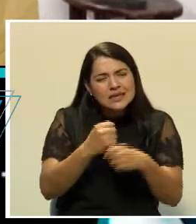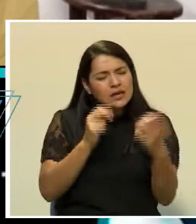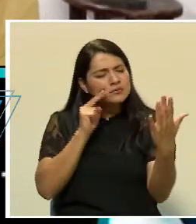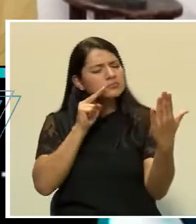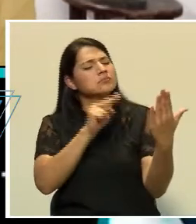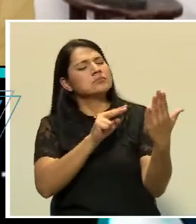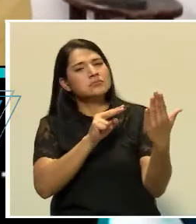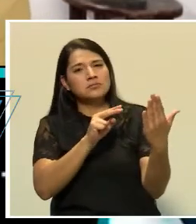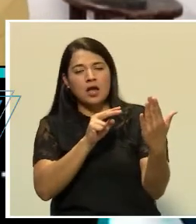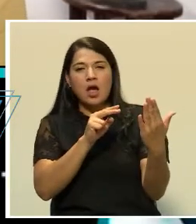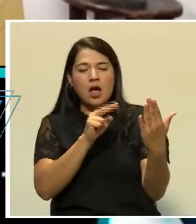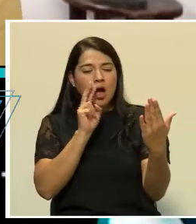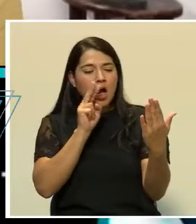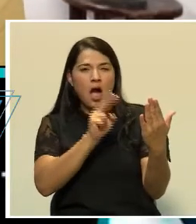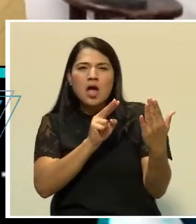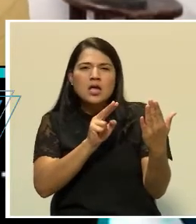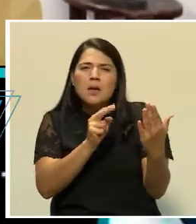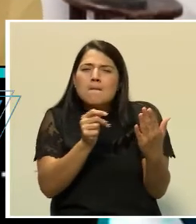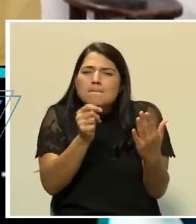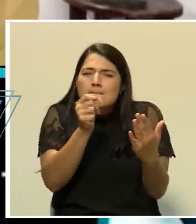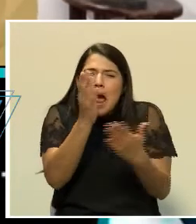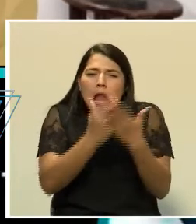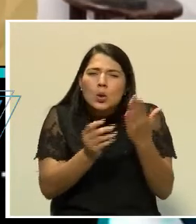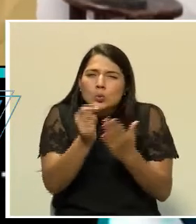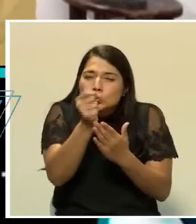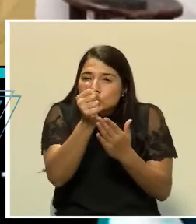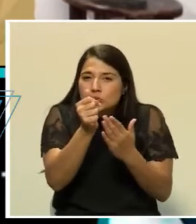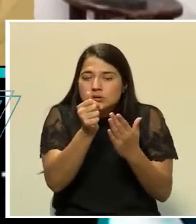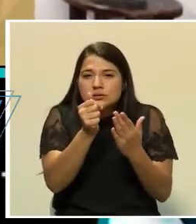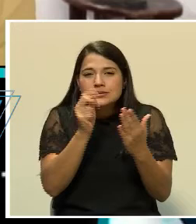un formato, una pequeña semillita,